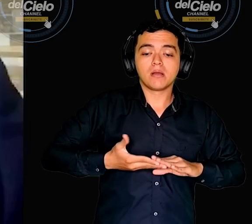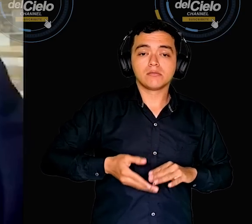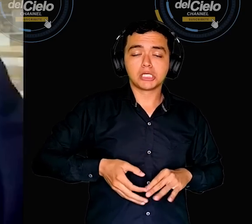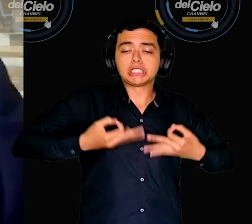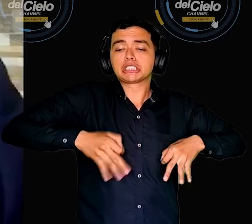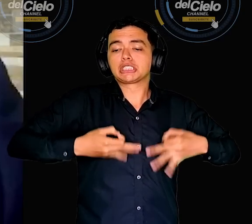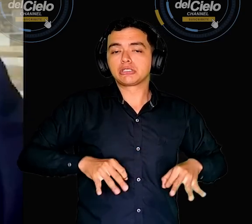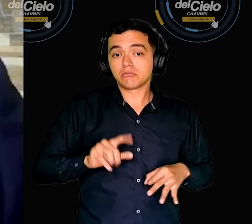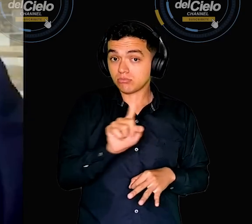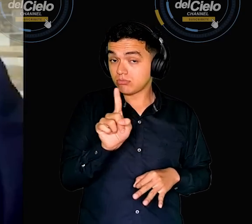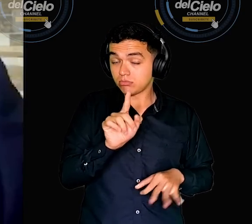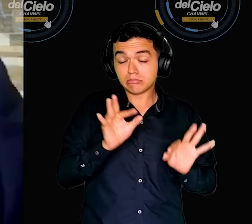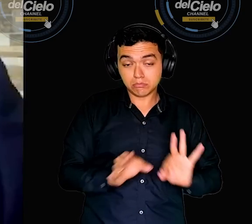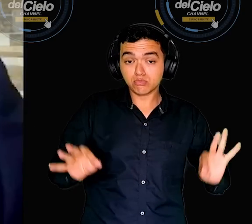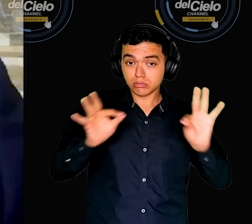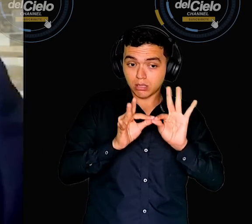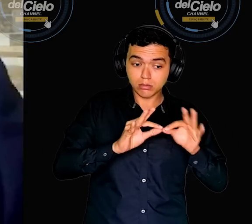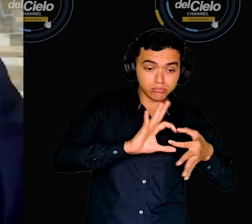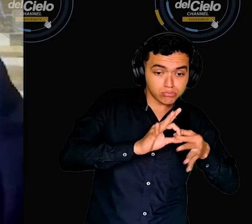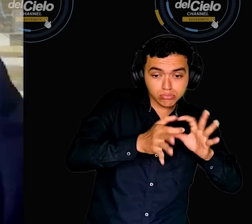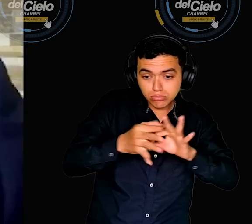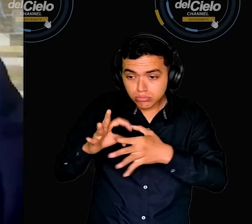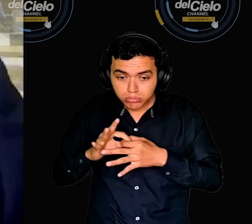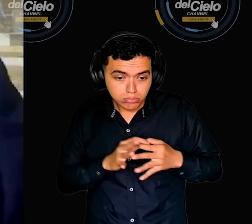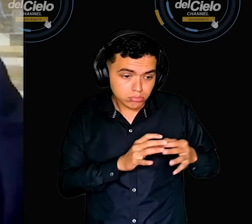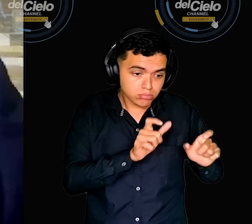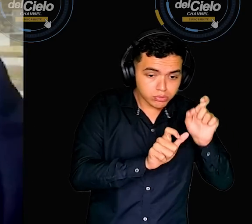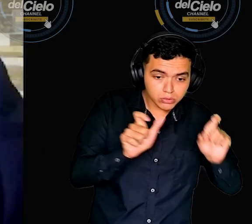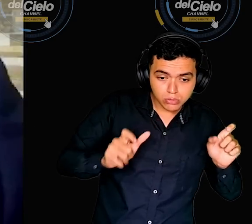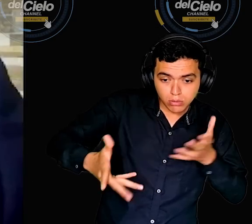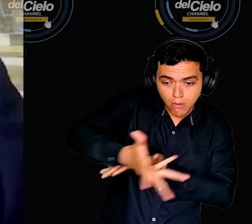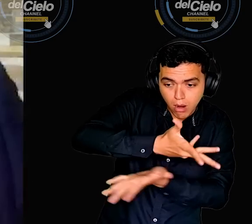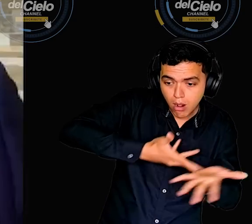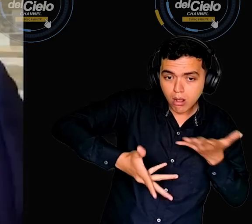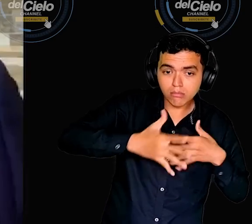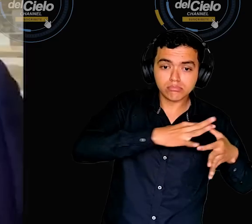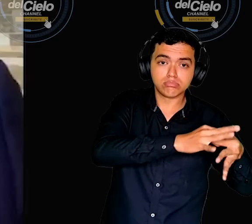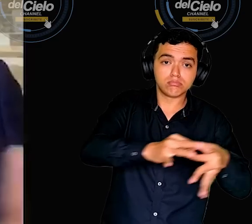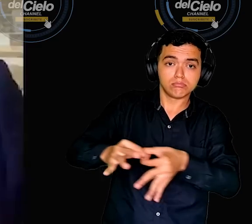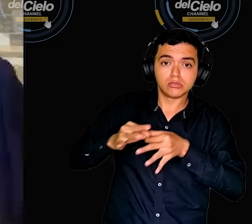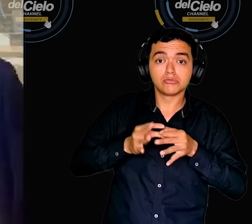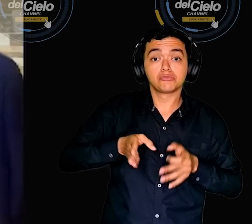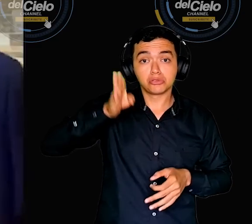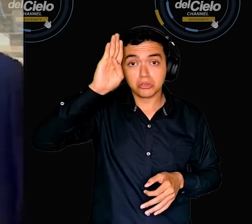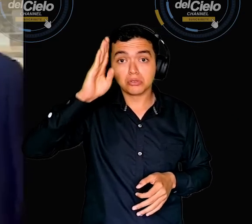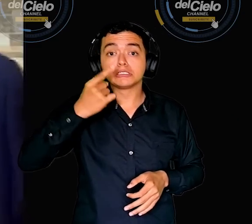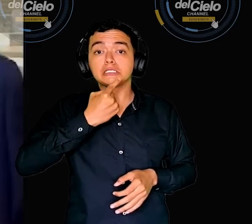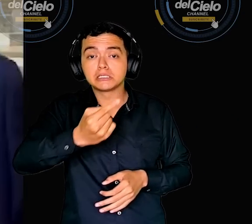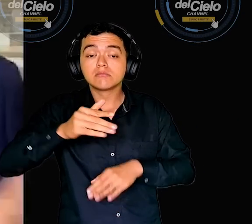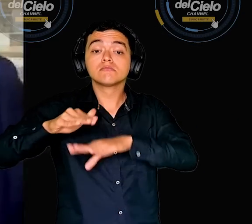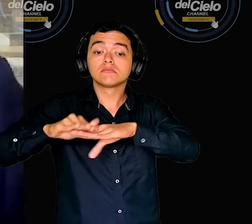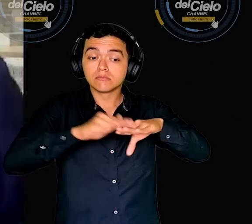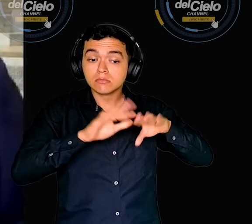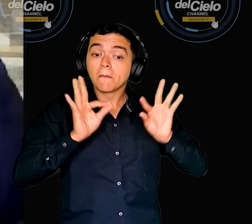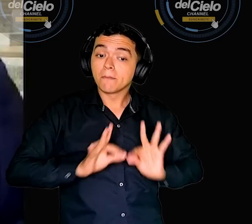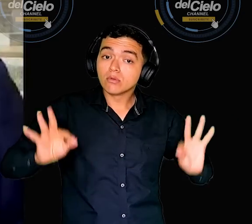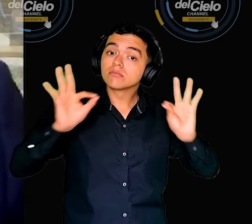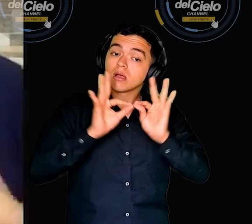Para Dios, la paz y la concordia en la familia, en la iglesia y entre las